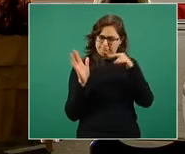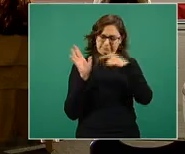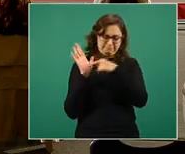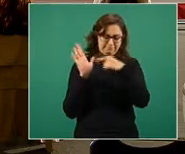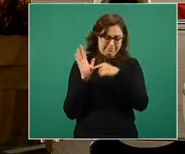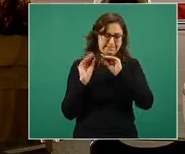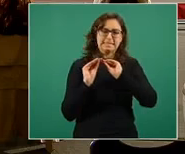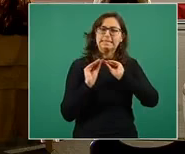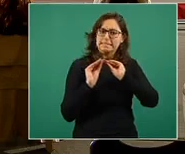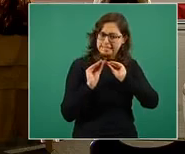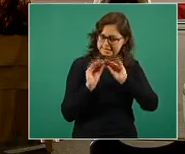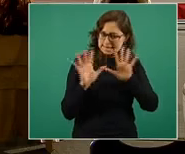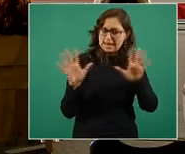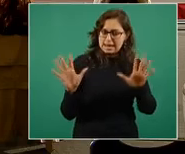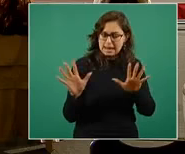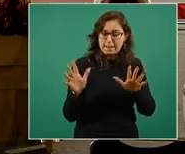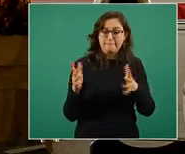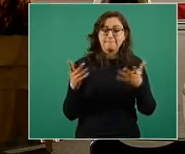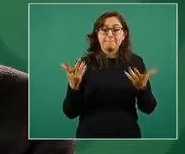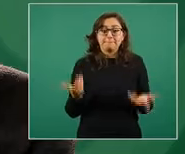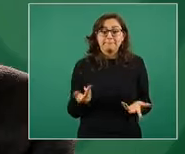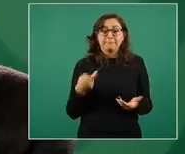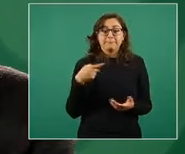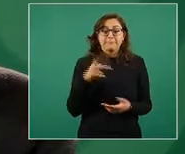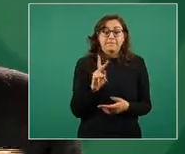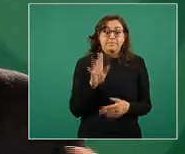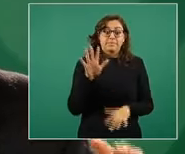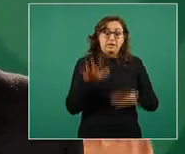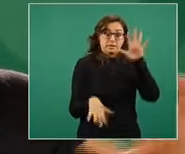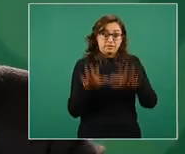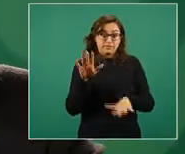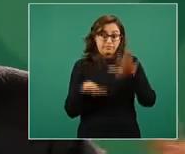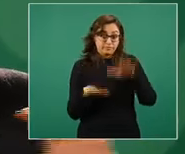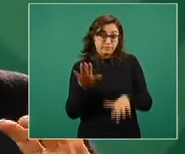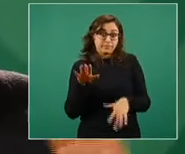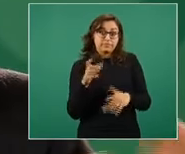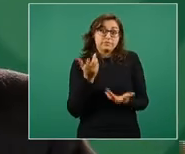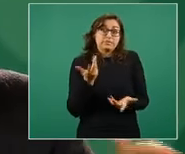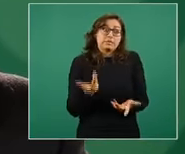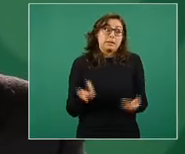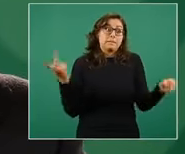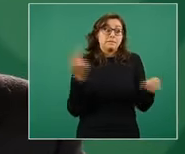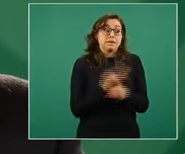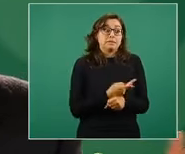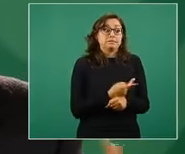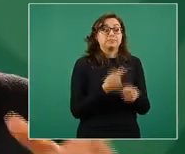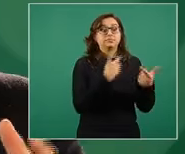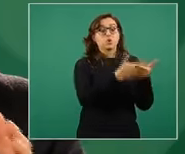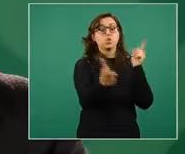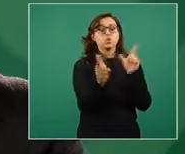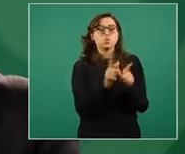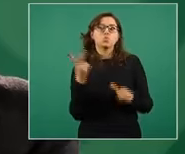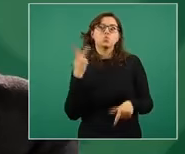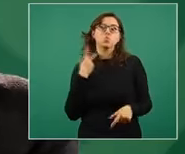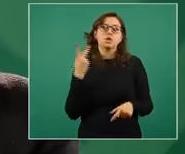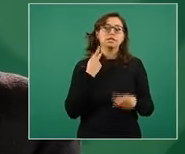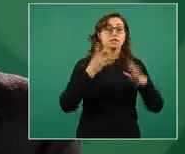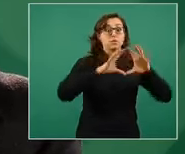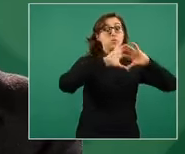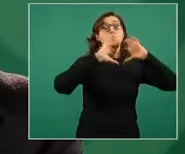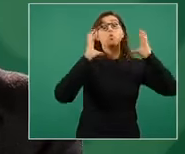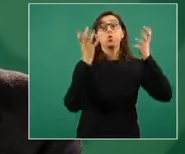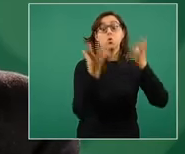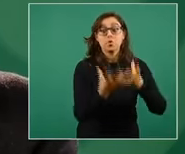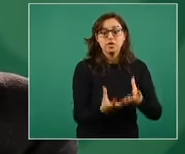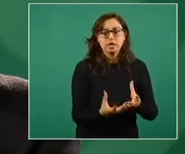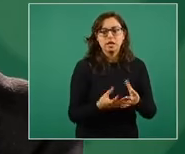dicen los expertos en diplomacia, por geopolítica, distintas posturas en el mundo de repente se orientan